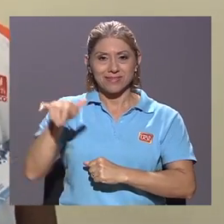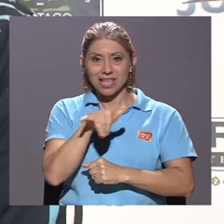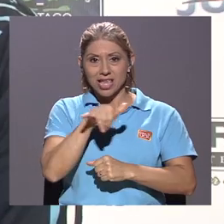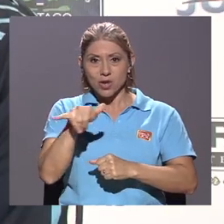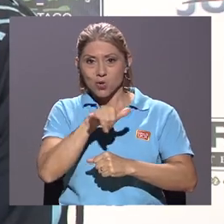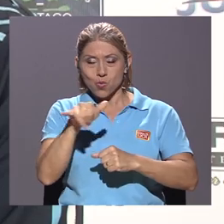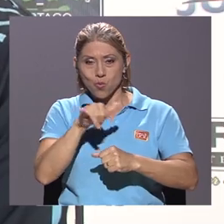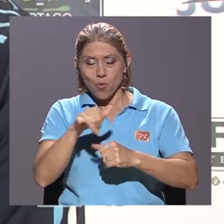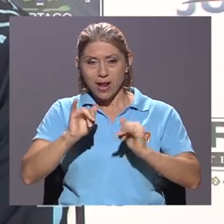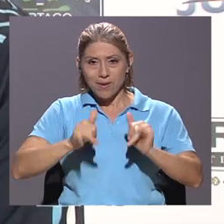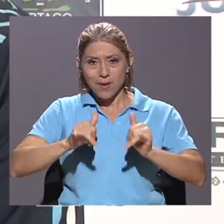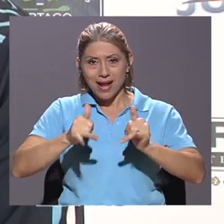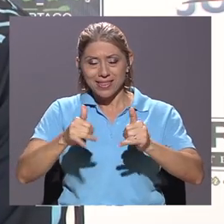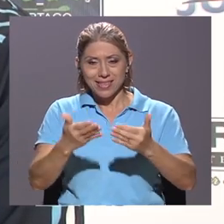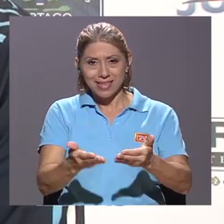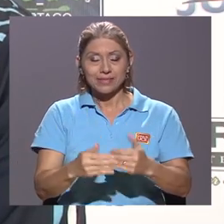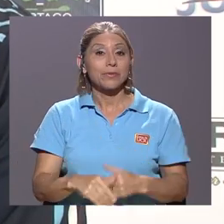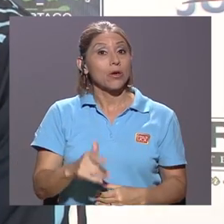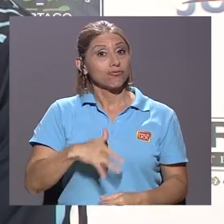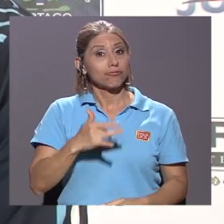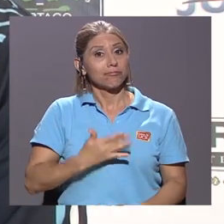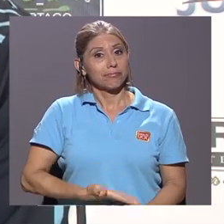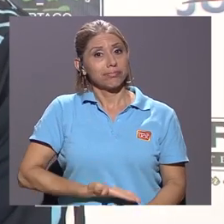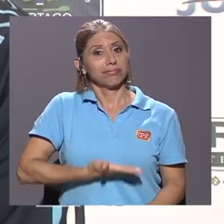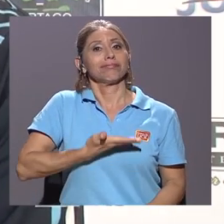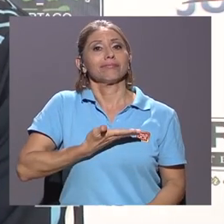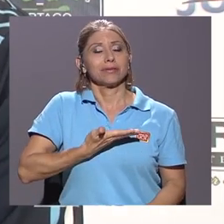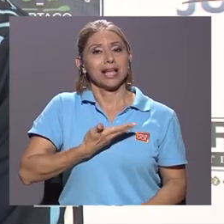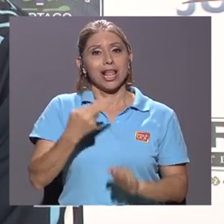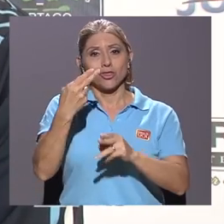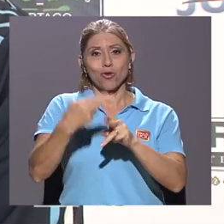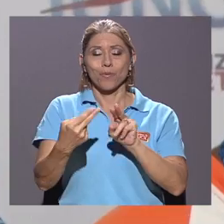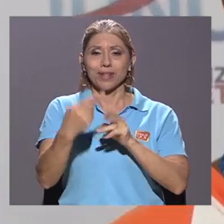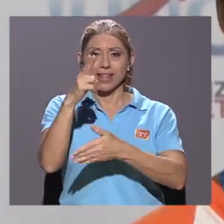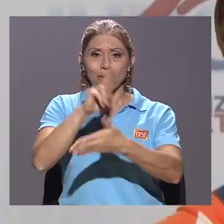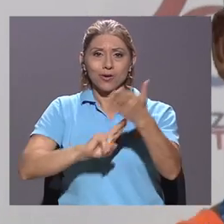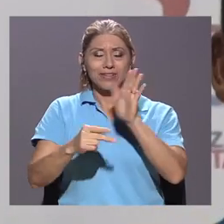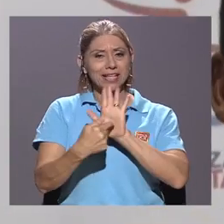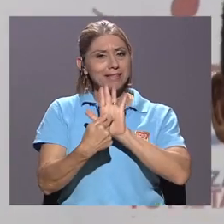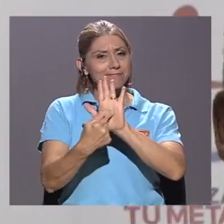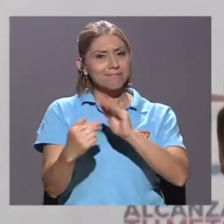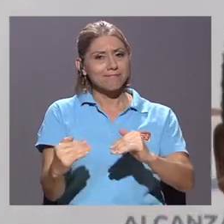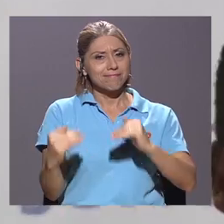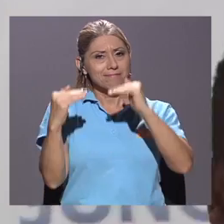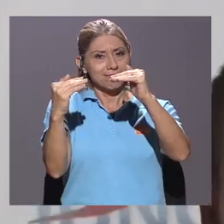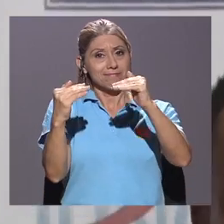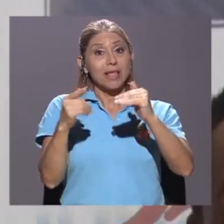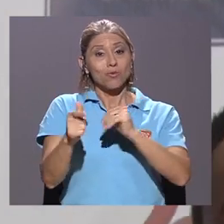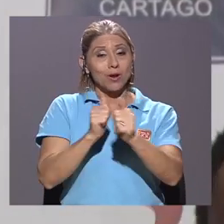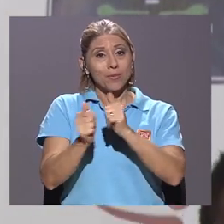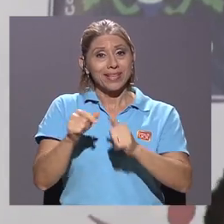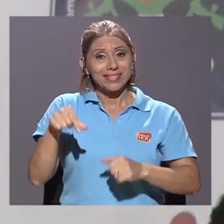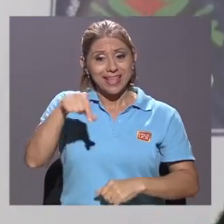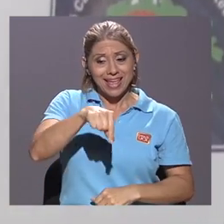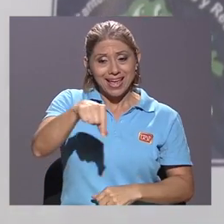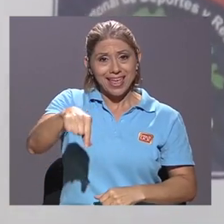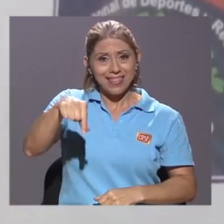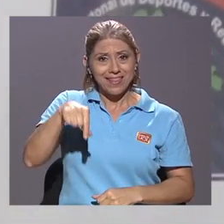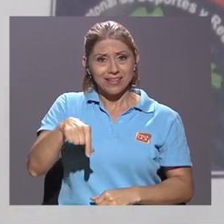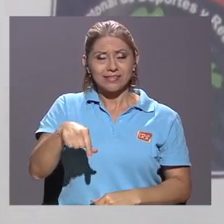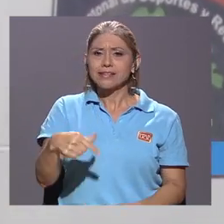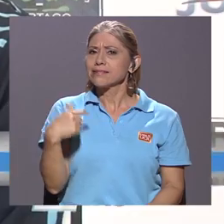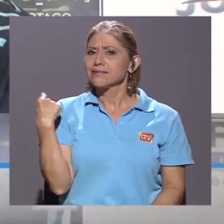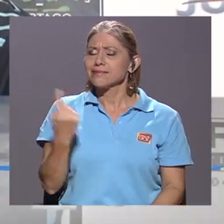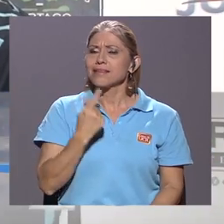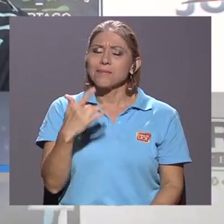claro es un orgullo de poder dejar a la universidad en alto en una competencia como las ajedrez que siempre me apasionaba así como